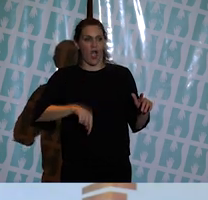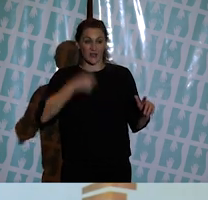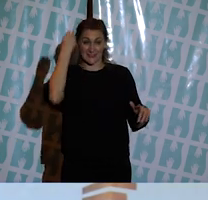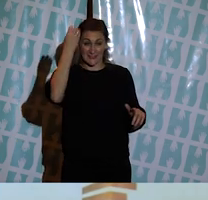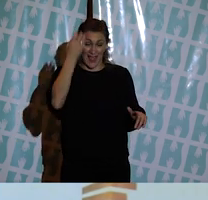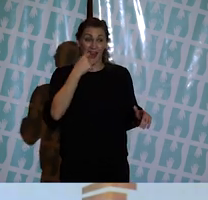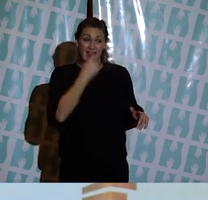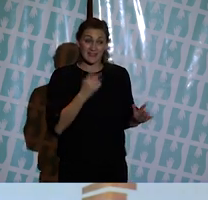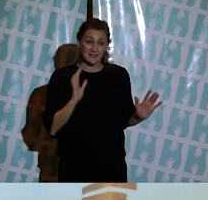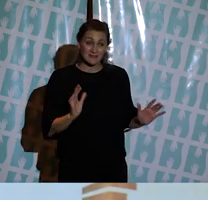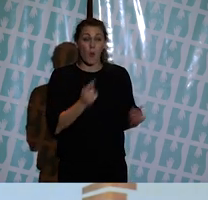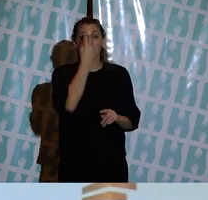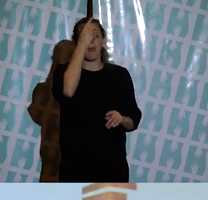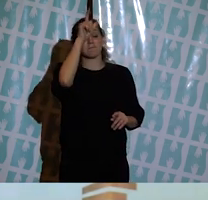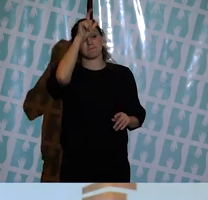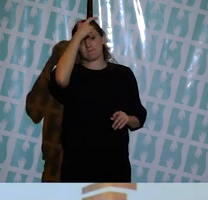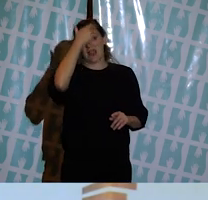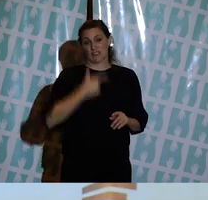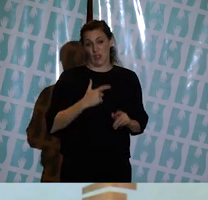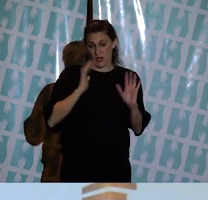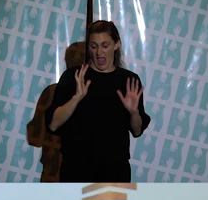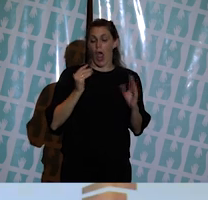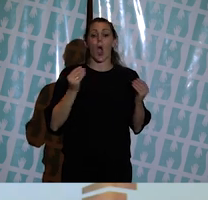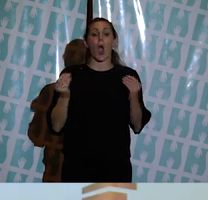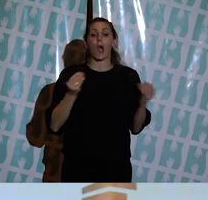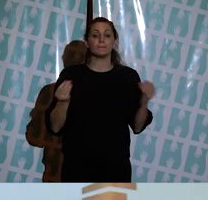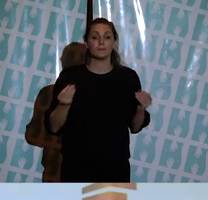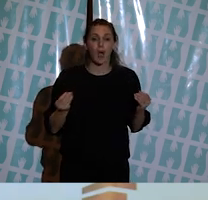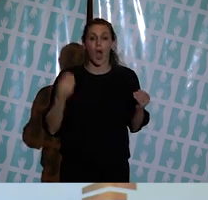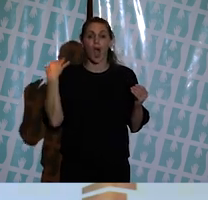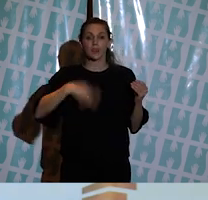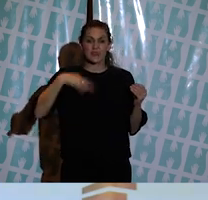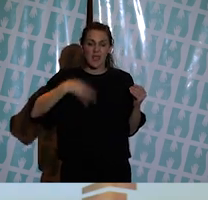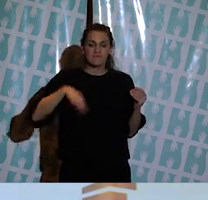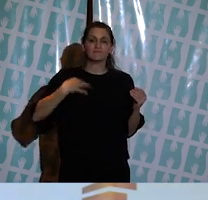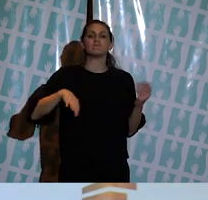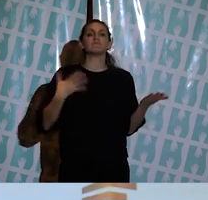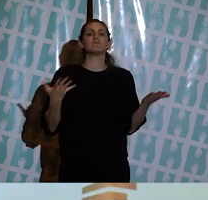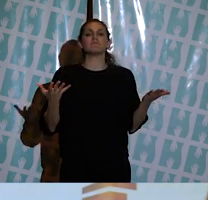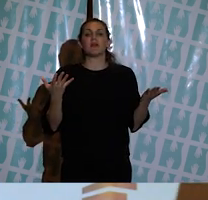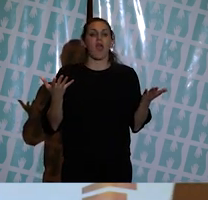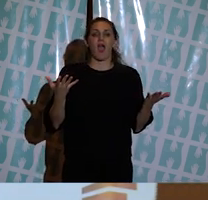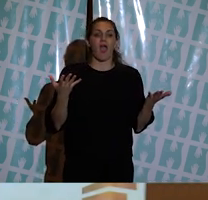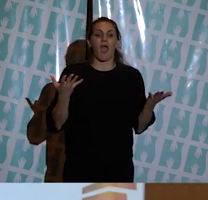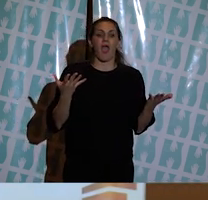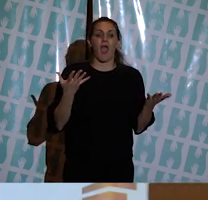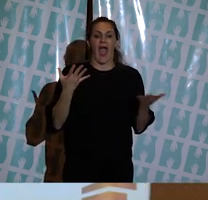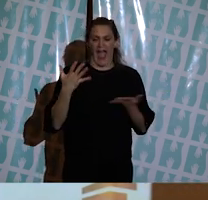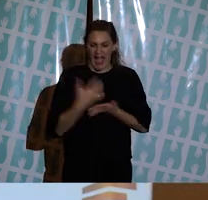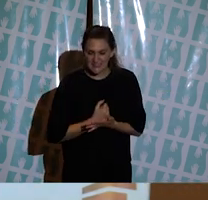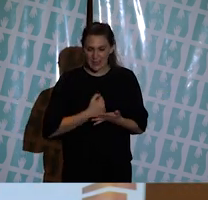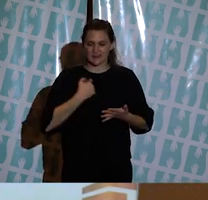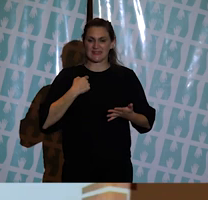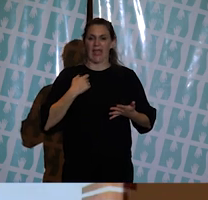persona puede, por su propia cuenta o las cosas que tiene que seguir, para dejar una adicción. Pero